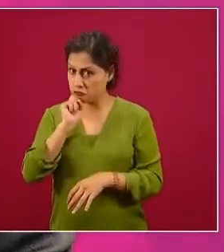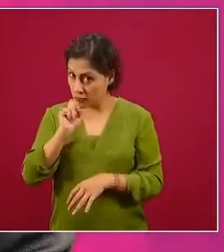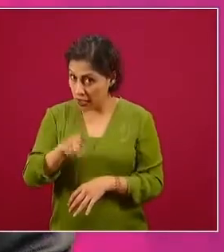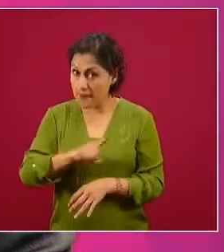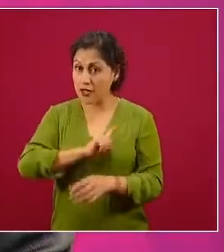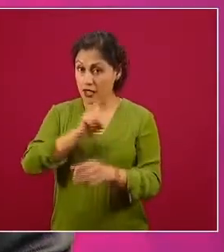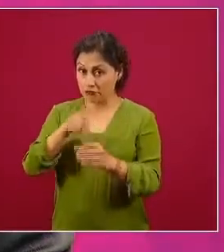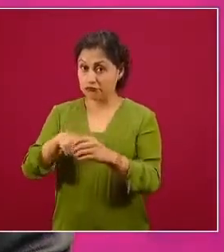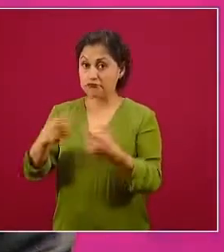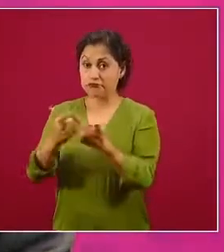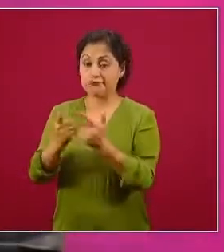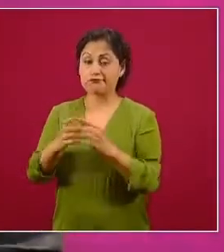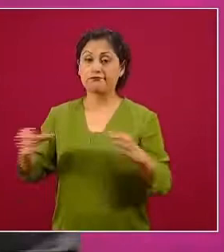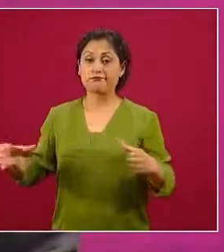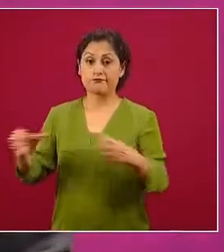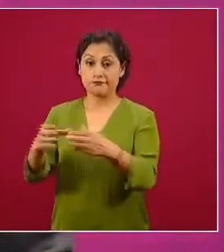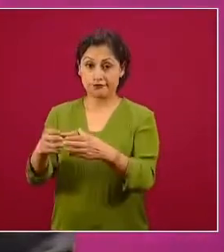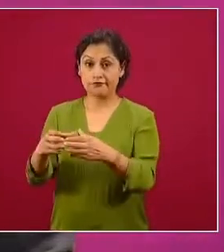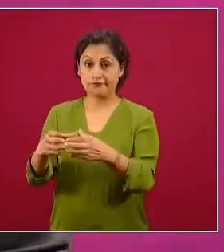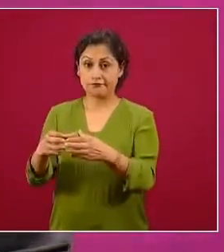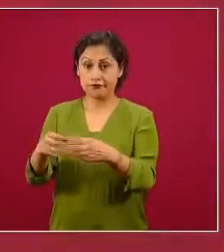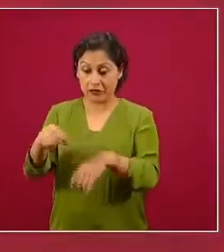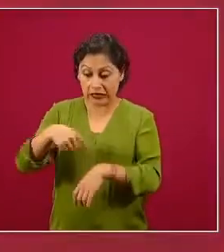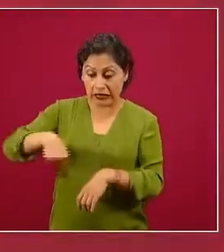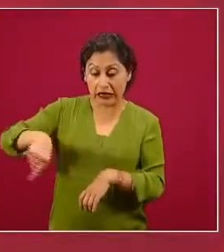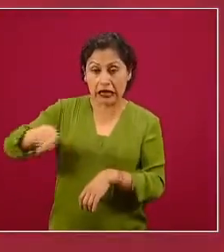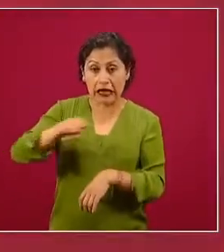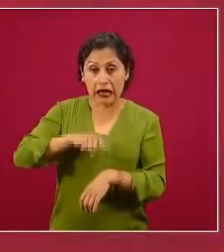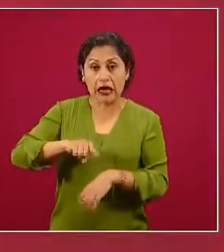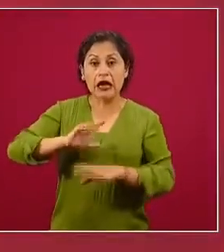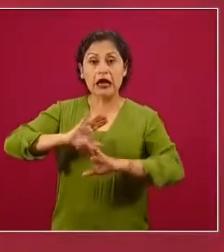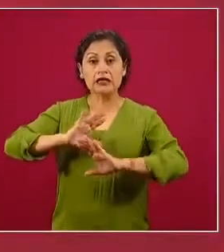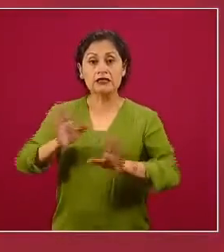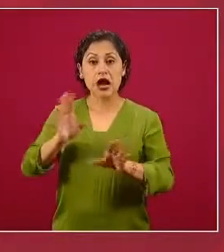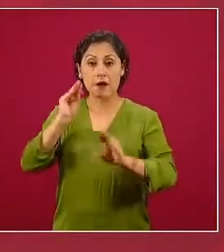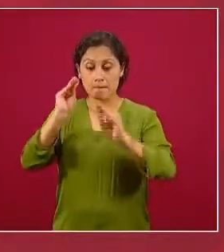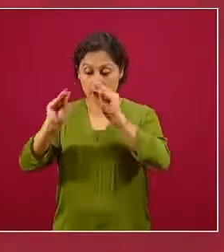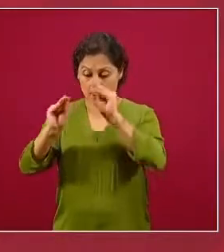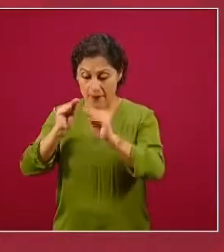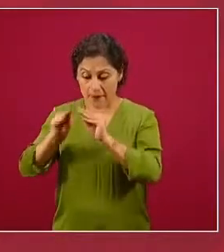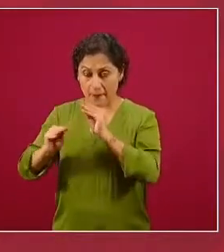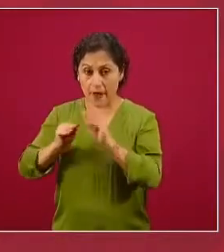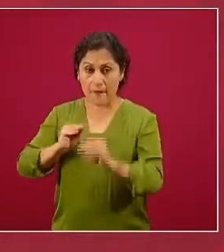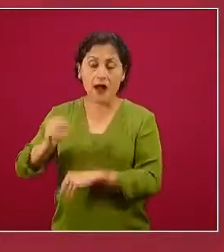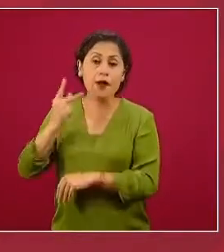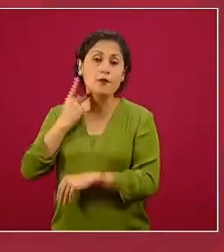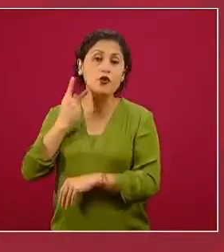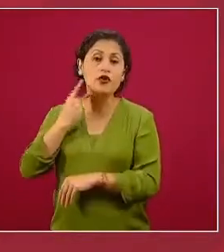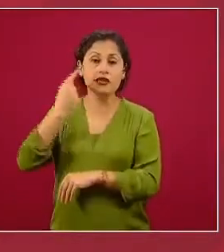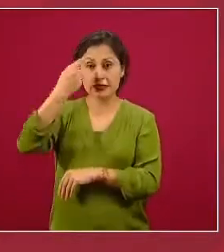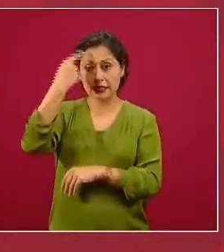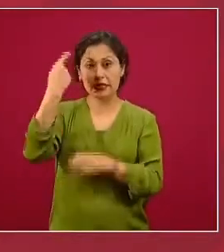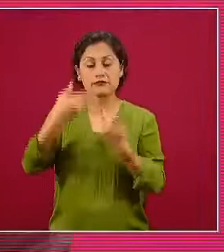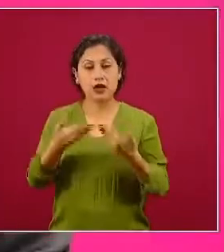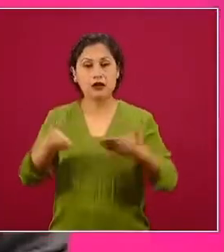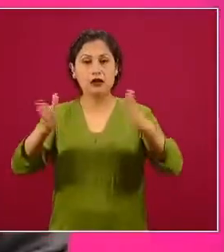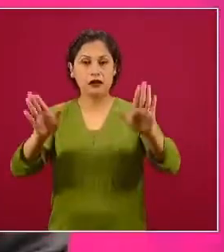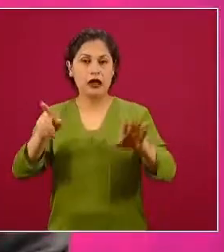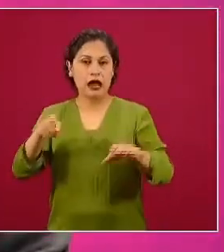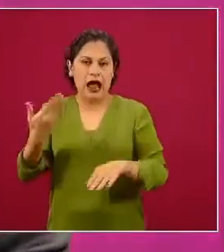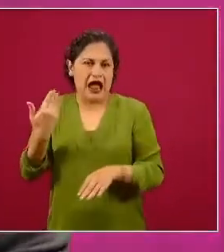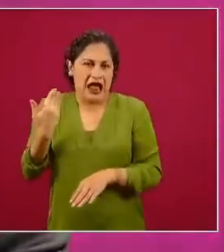Y tenemos todo un mapa de políticas públicas. La primera y más inmediata fue los etiquetados